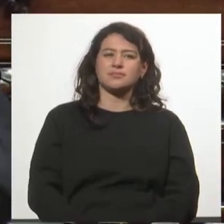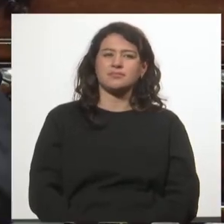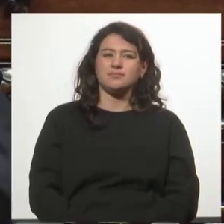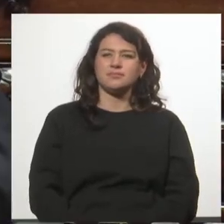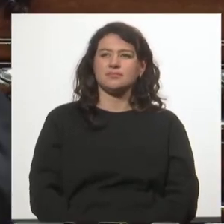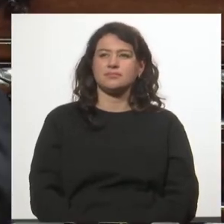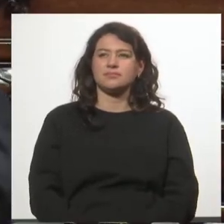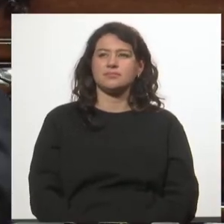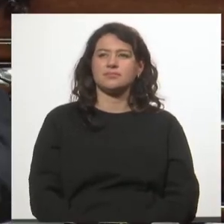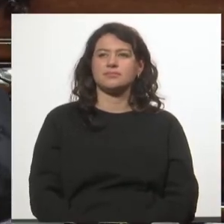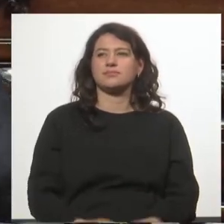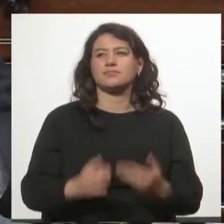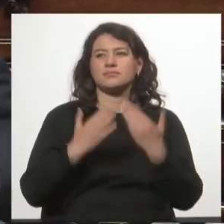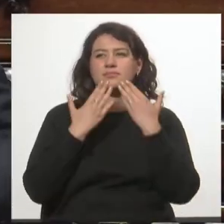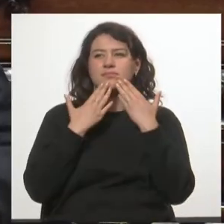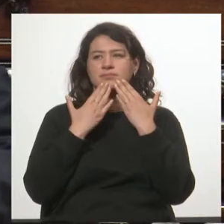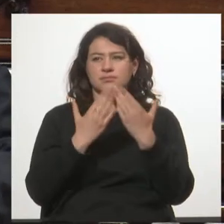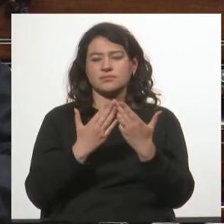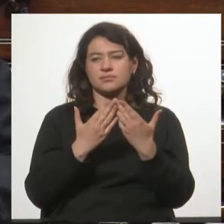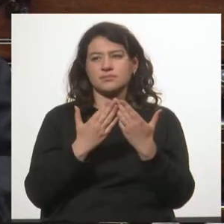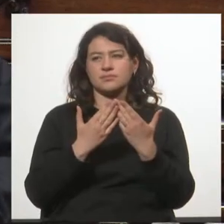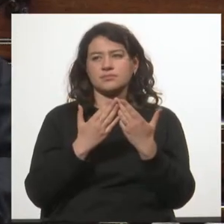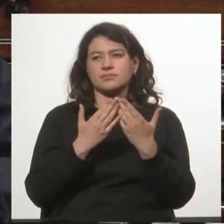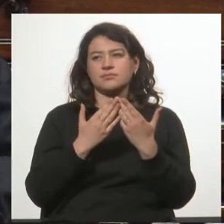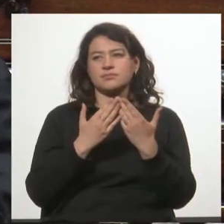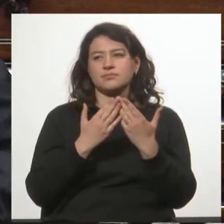ya gracias señor presidente